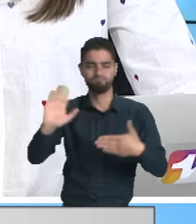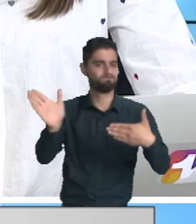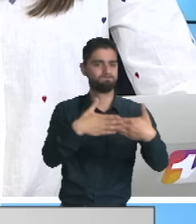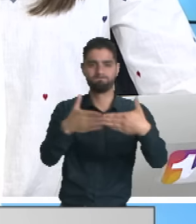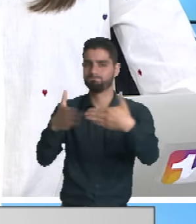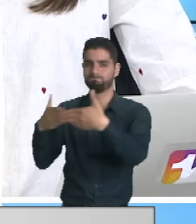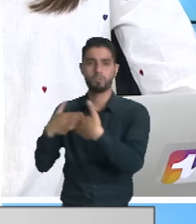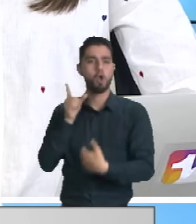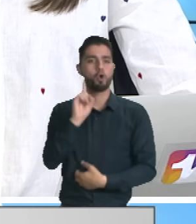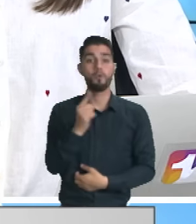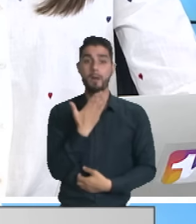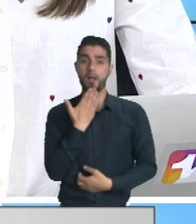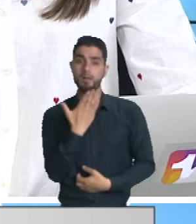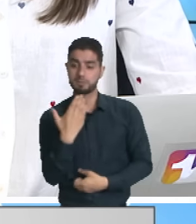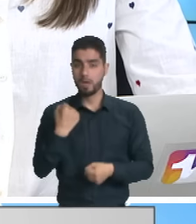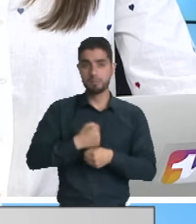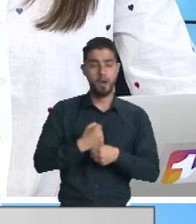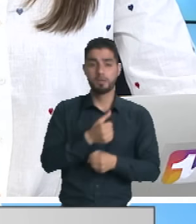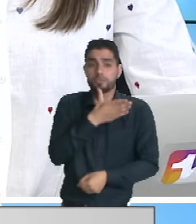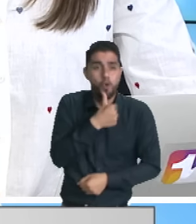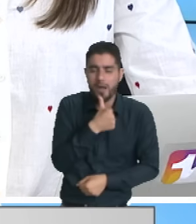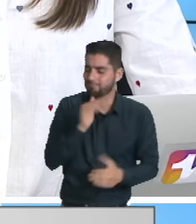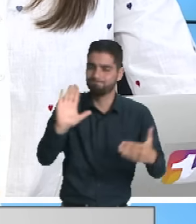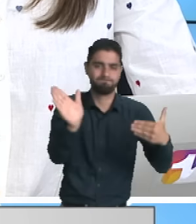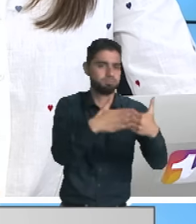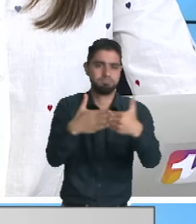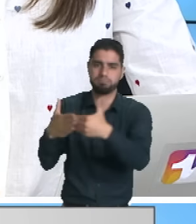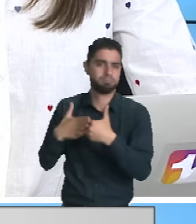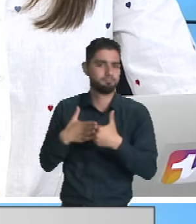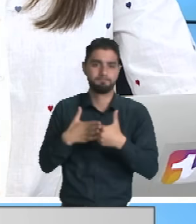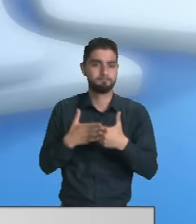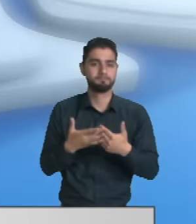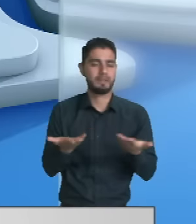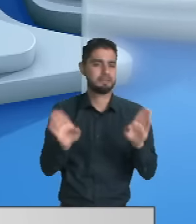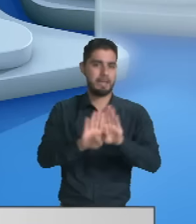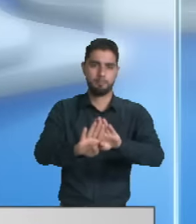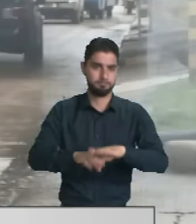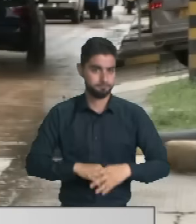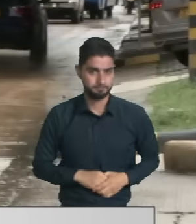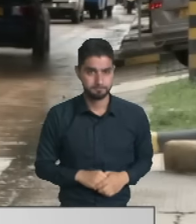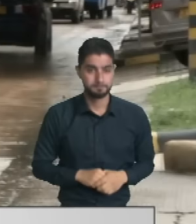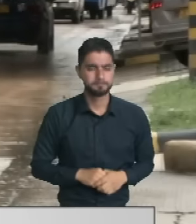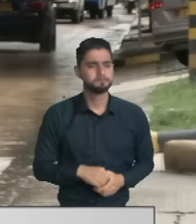sin licencia. Jorge Castro nos amplía la información. Jorge, buenas tardes.